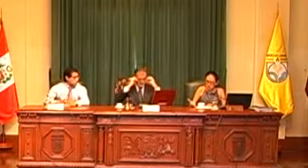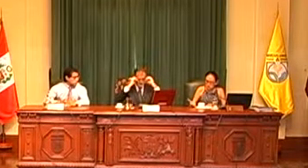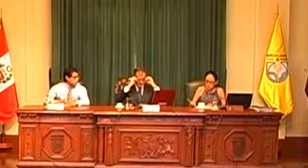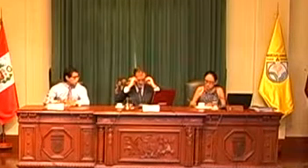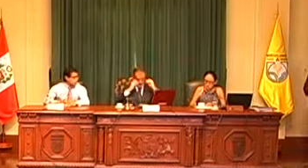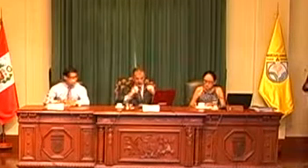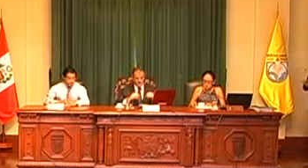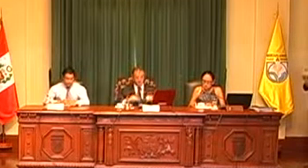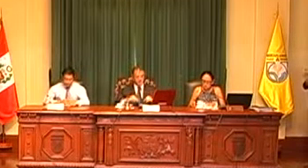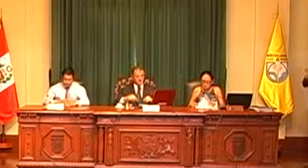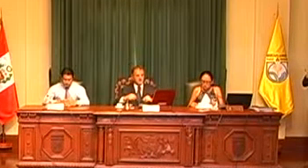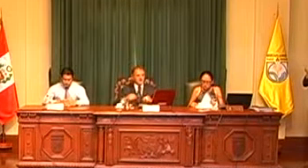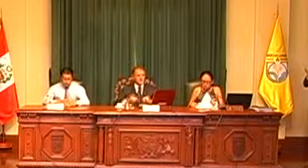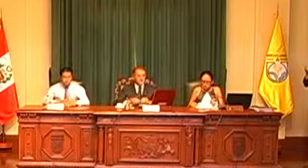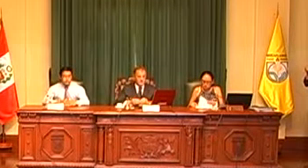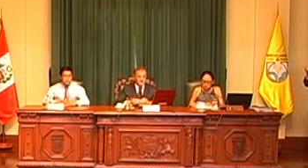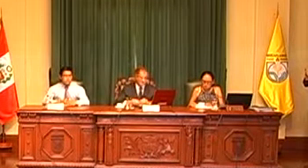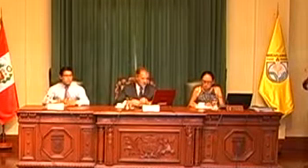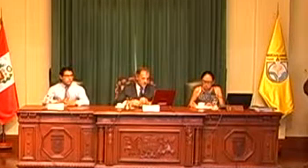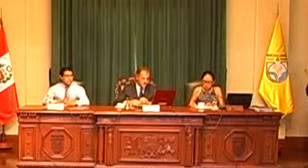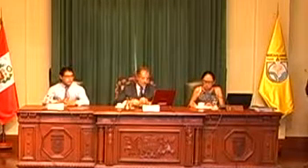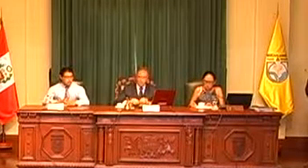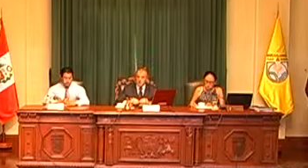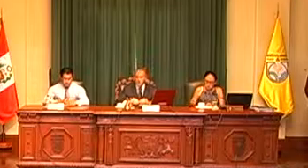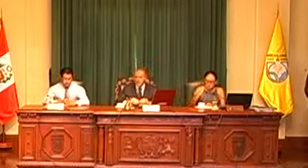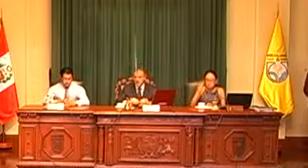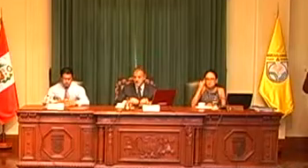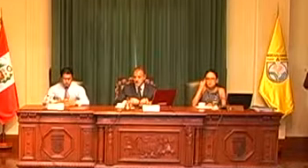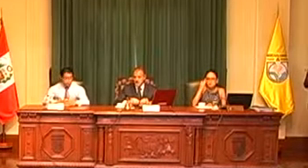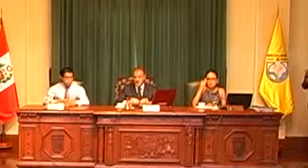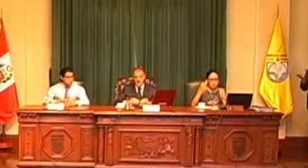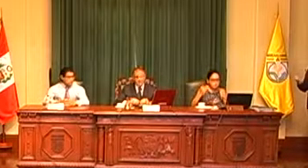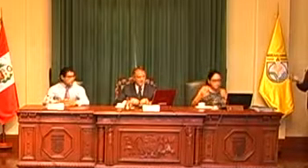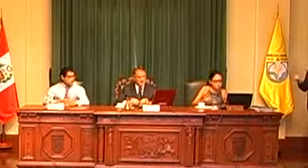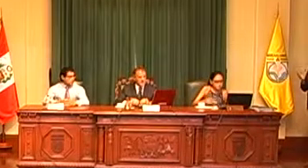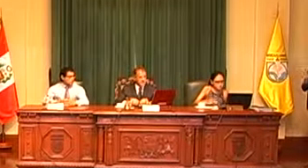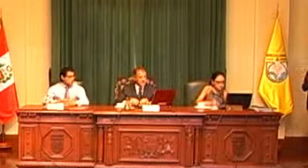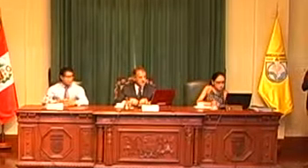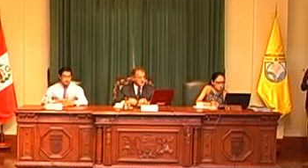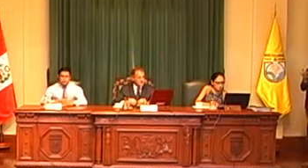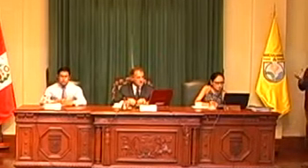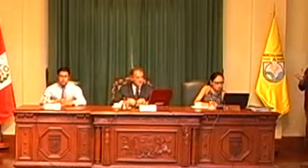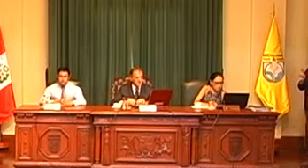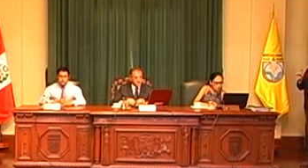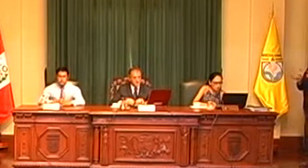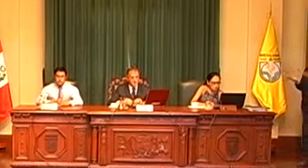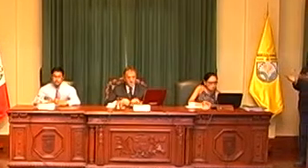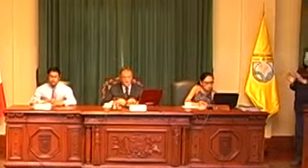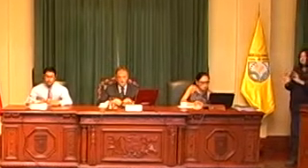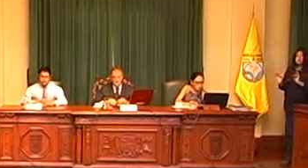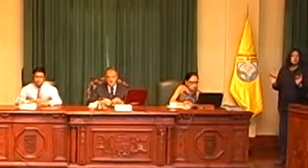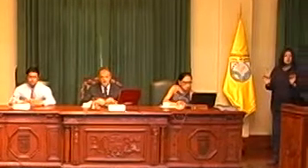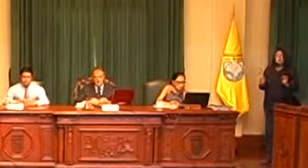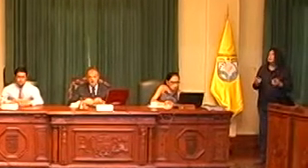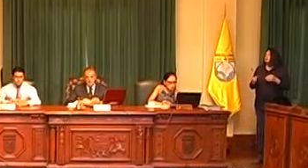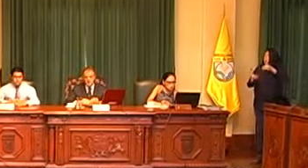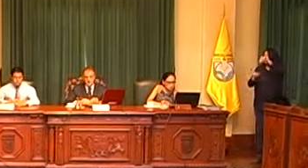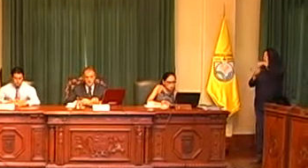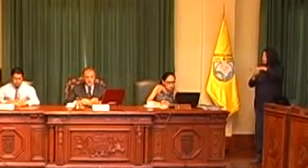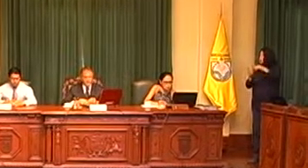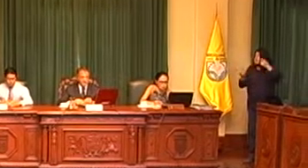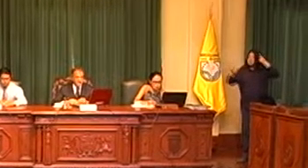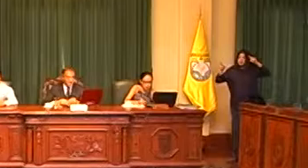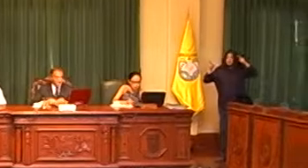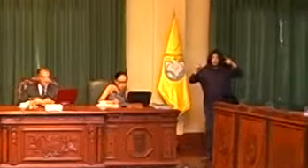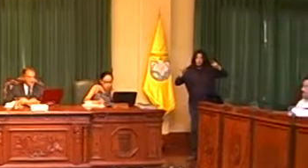Con esa salvedad, ofrezco el uso de la palabra. Si es que hay alguna intervención, si no, procederemos a votar. Aquellos miembros